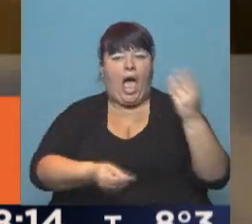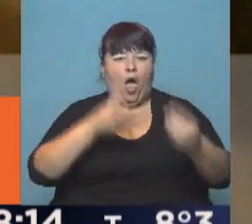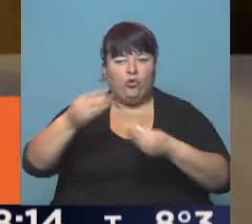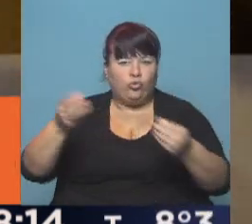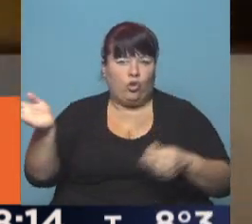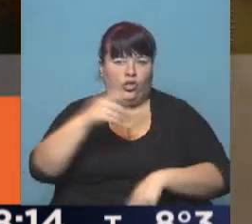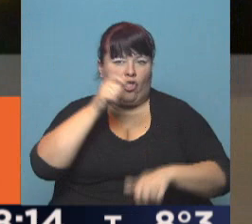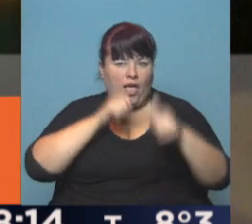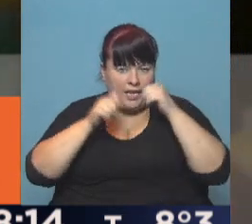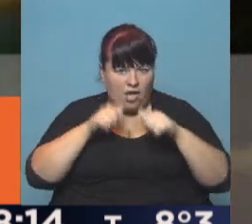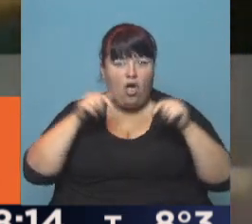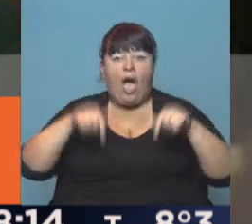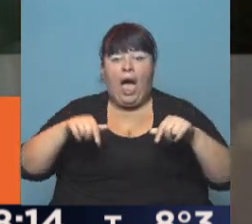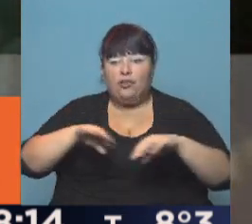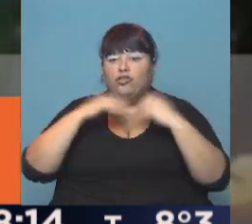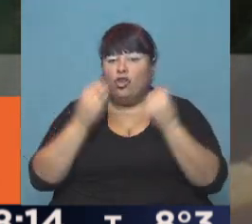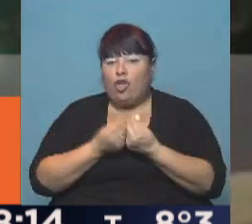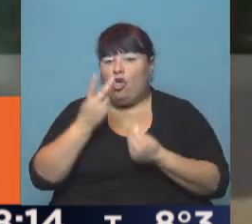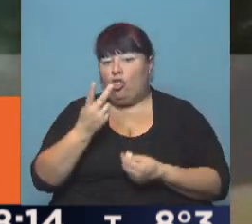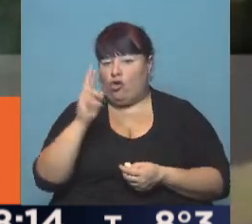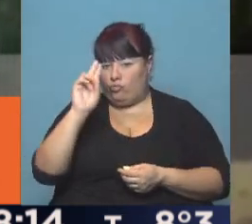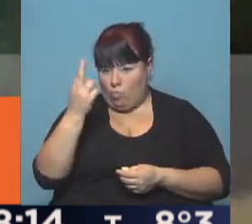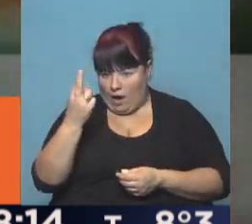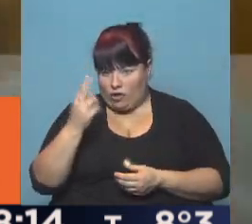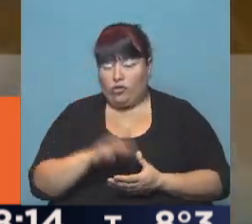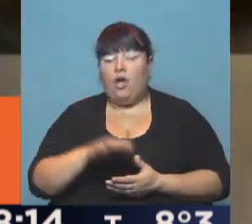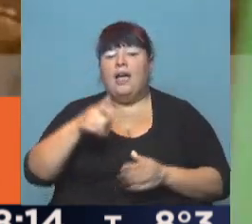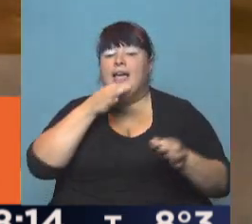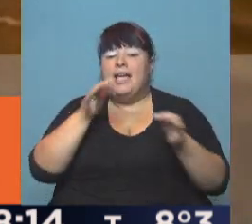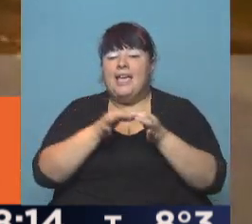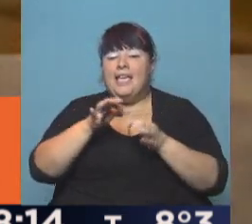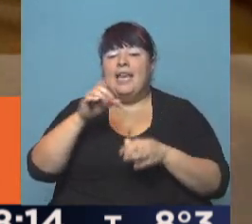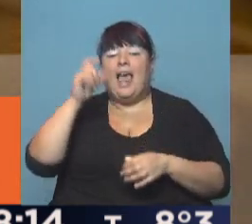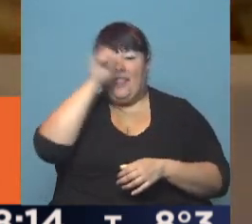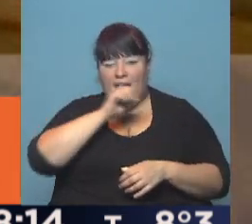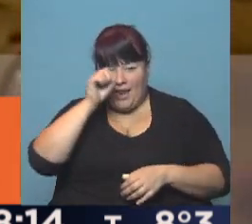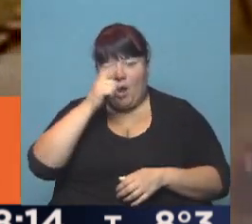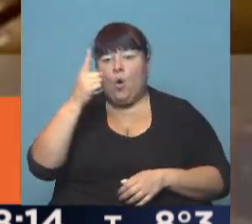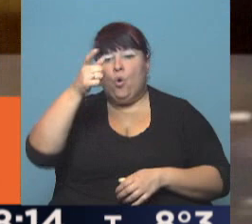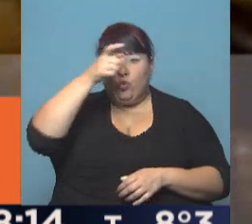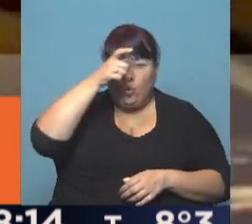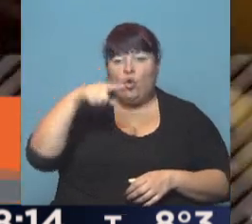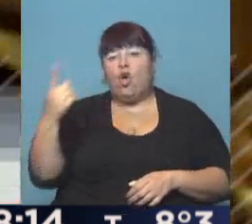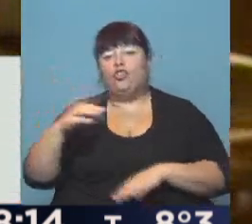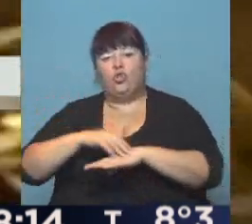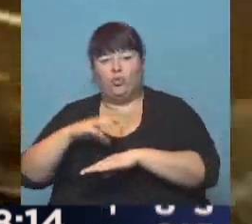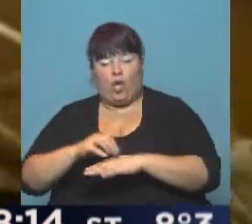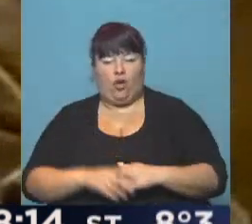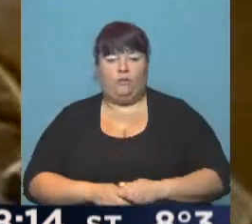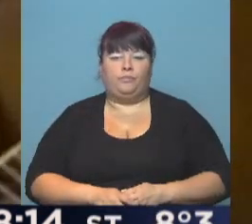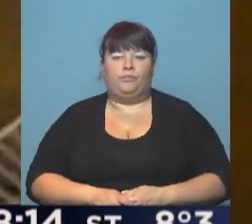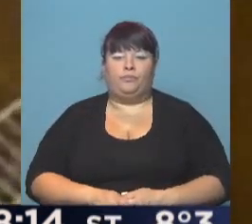a todos los heridos. Hasta ahora el saldo es de dos personas fallecidas en la isla griega de Kos, un turco y un sueco.